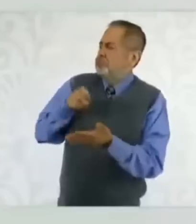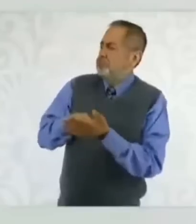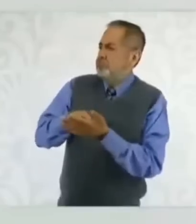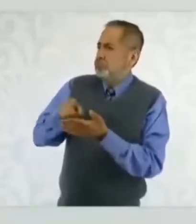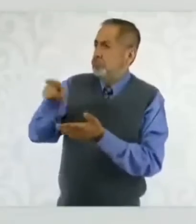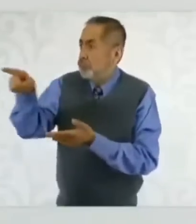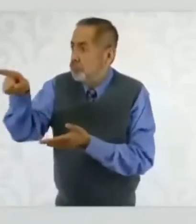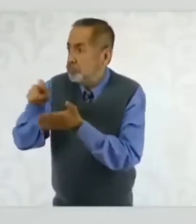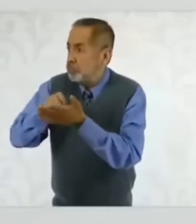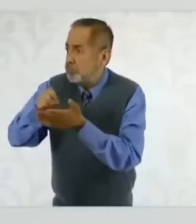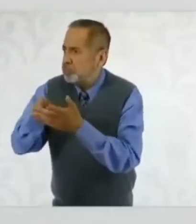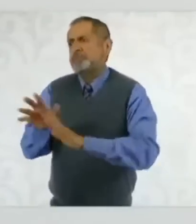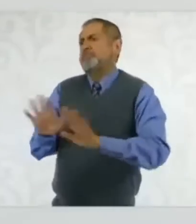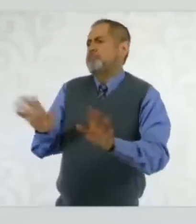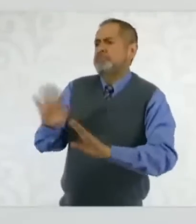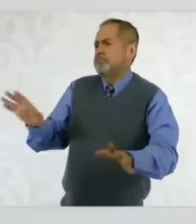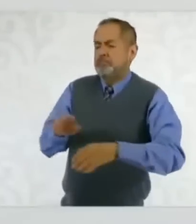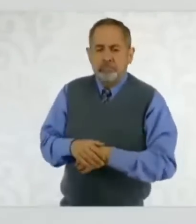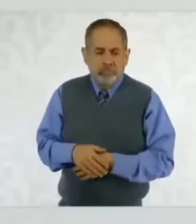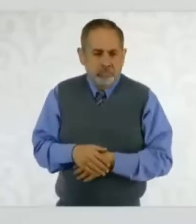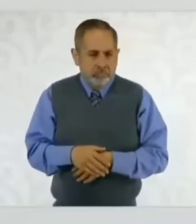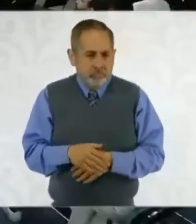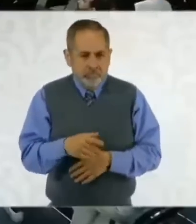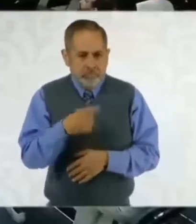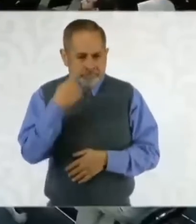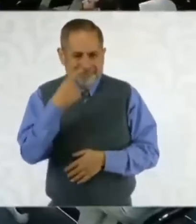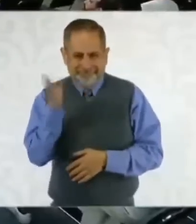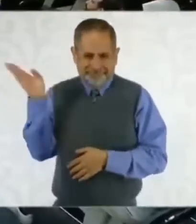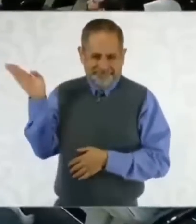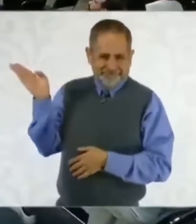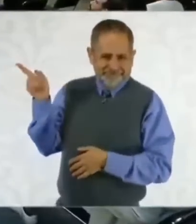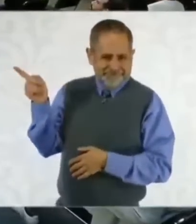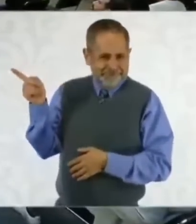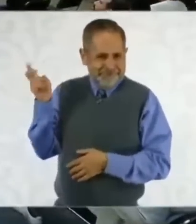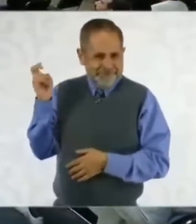Pero ahora que se regresa al pueblo, ahí está.